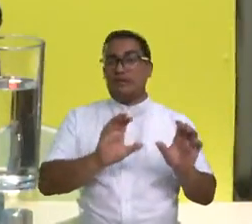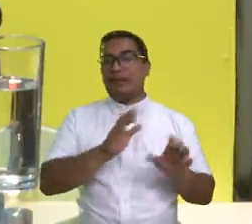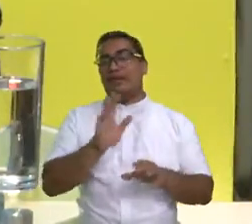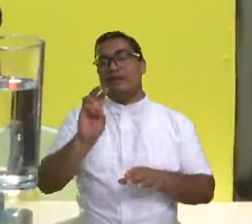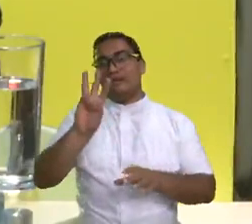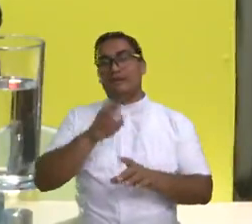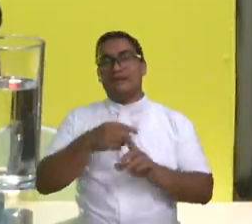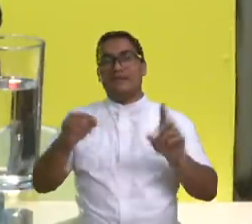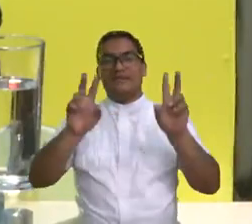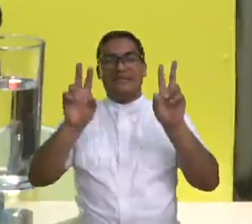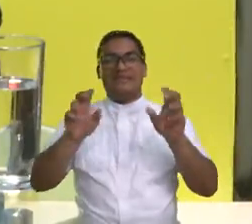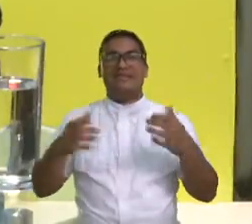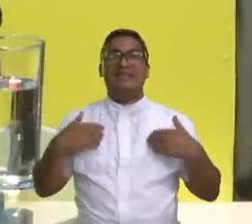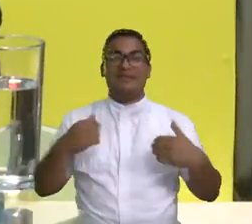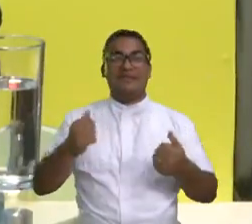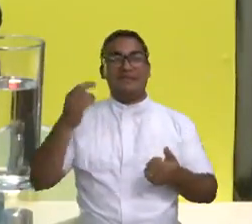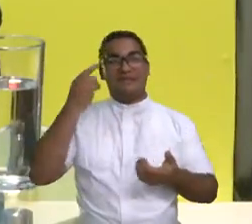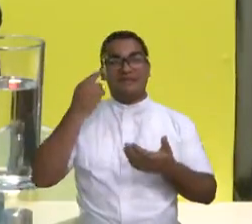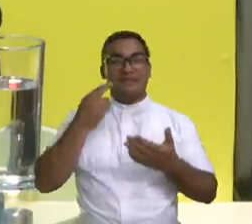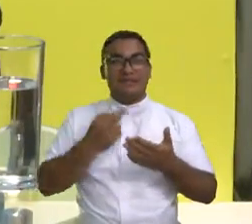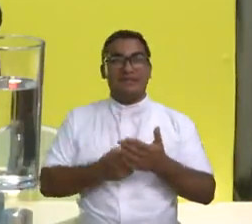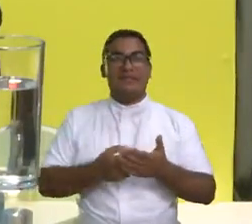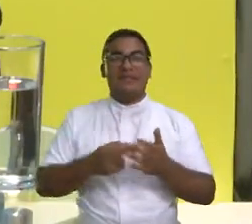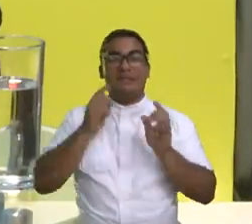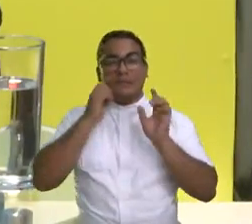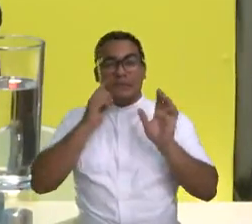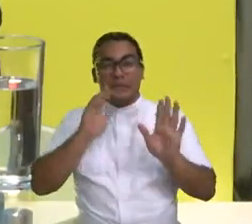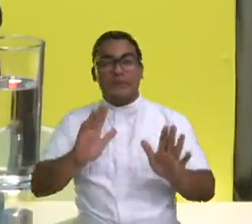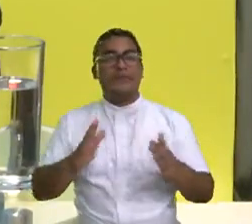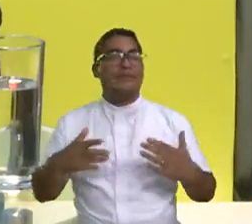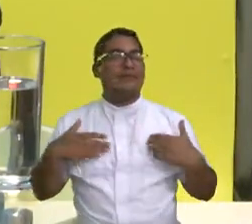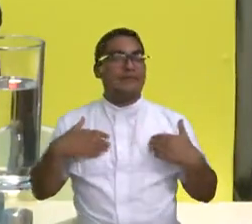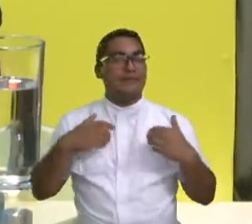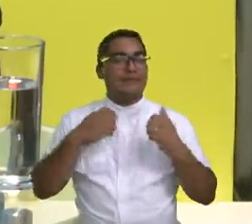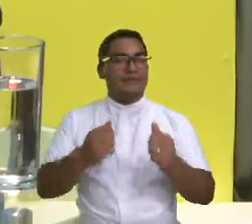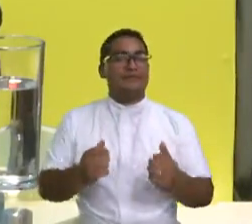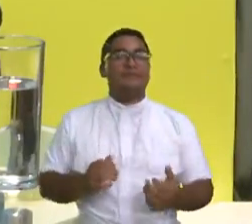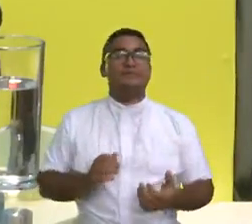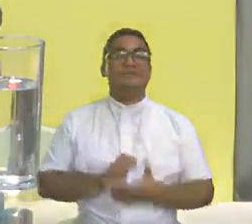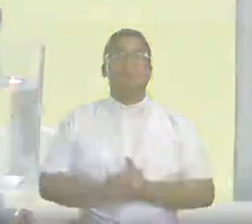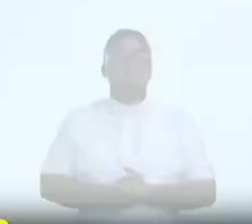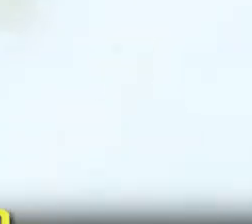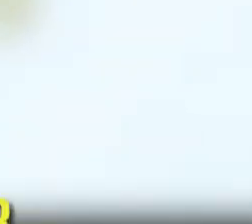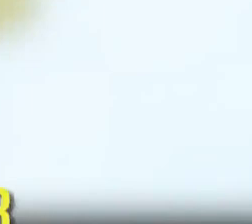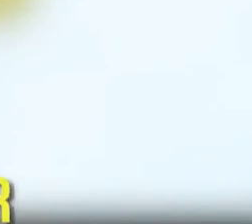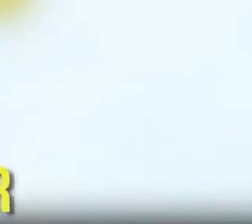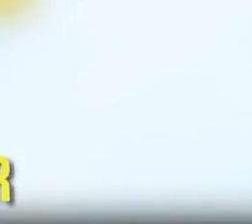conversando sobre temas de salud. Recuerde que prevenir también es salud.